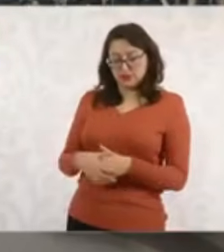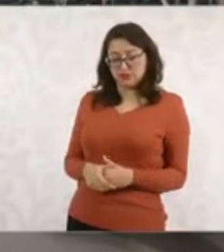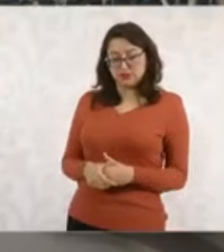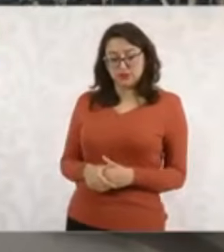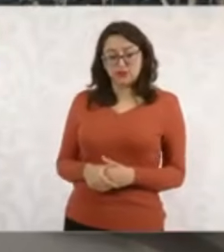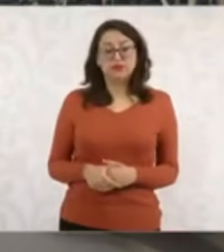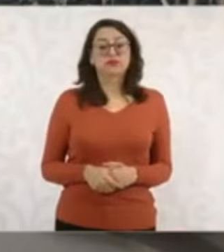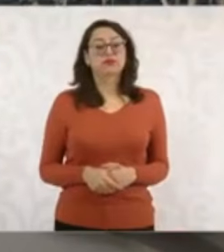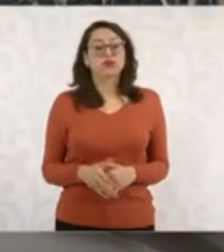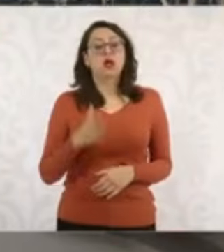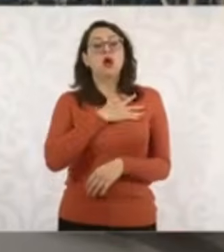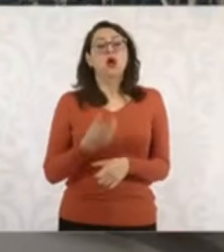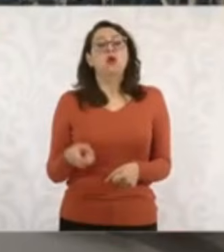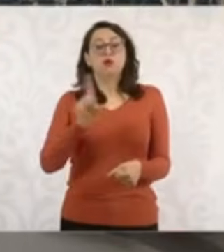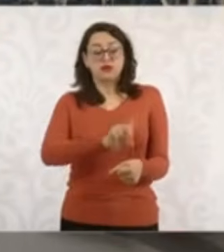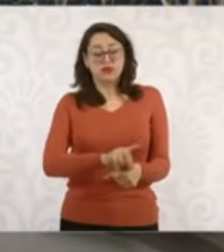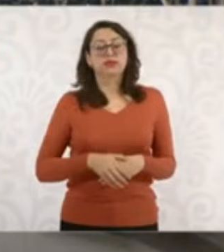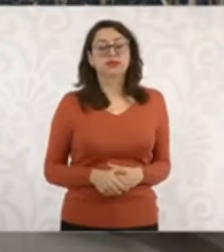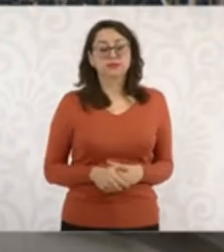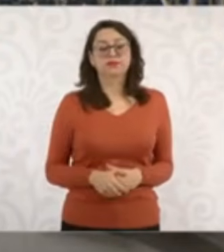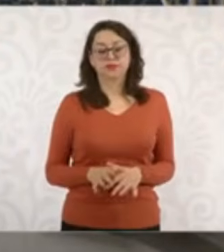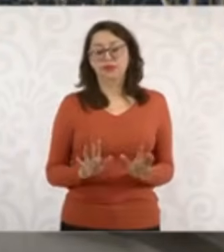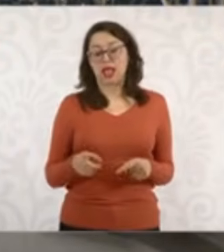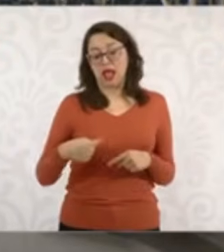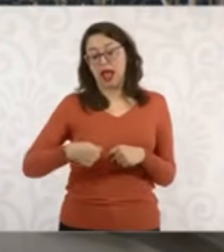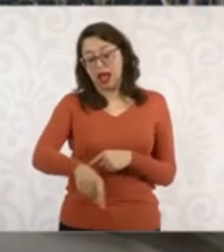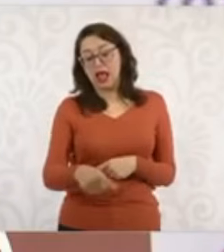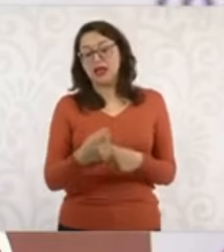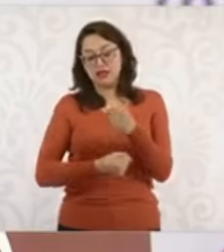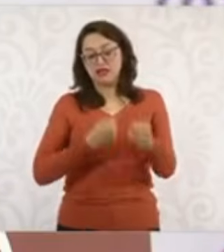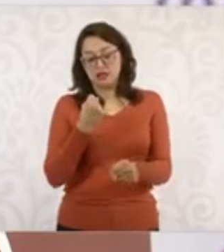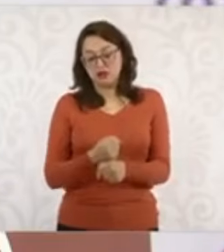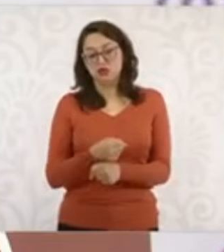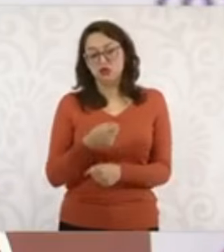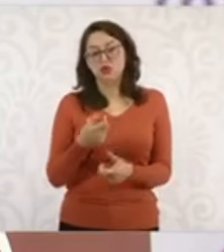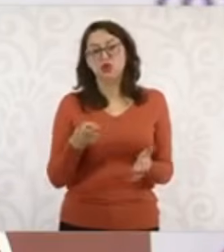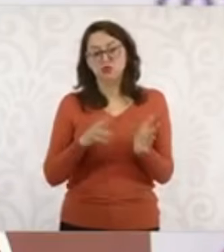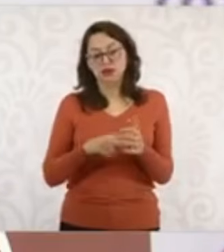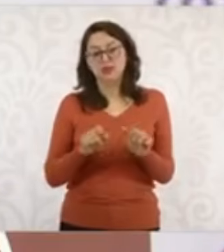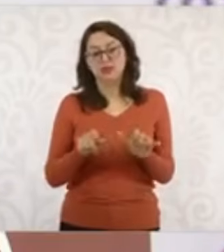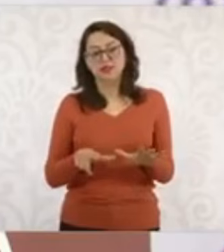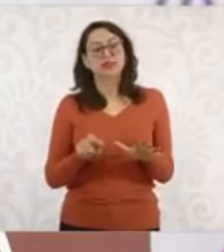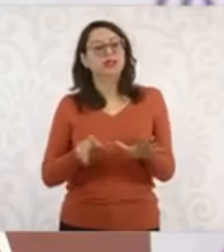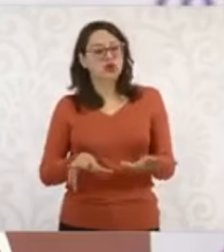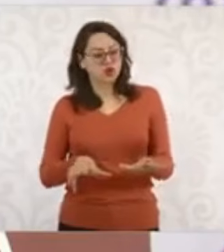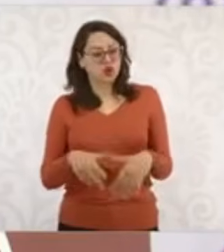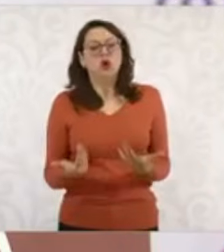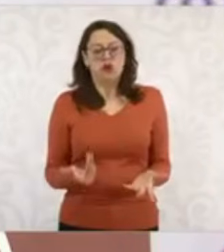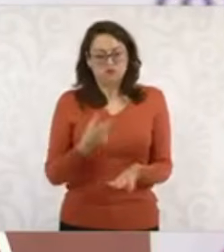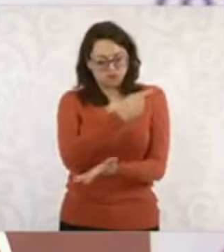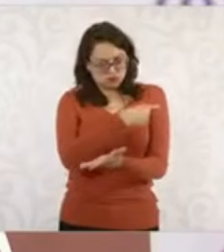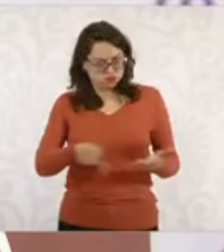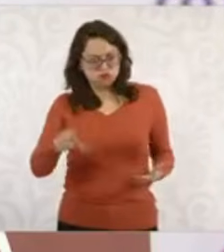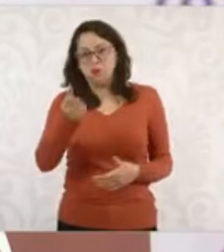Buenos días. Estamos justamente por iniciar la compra consolidada de insumos para la salud del 2027-2028, para